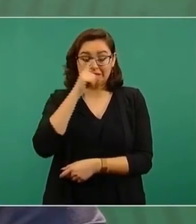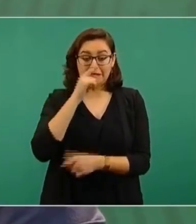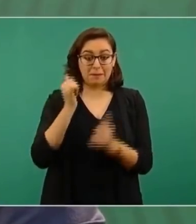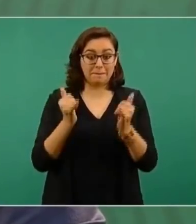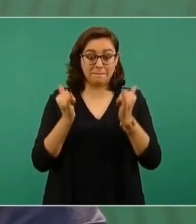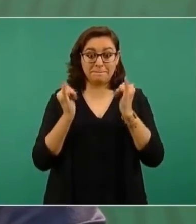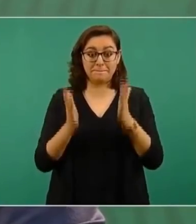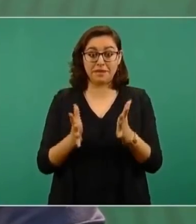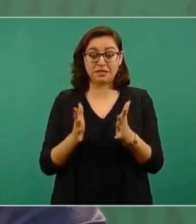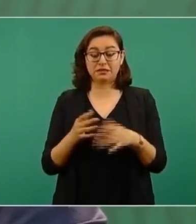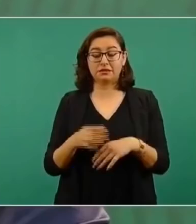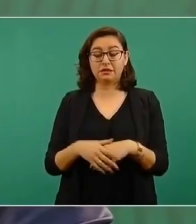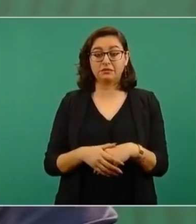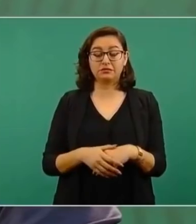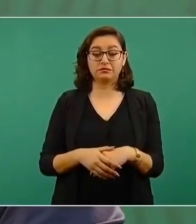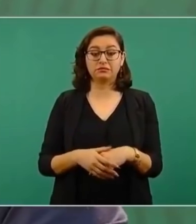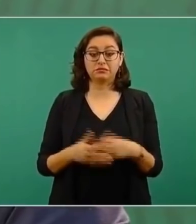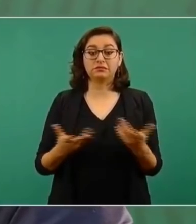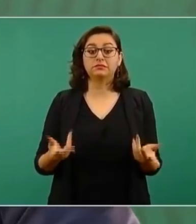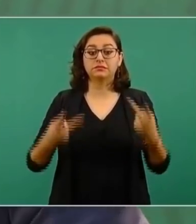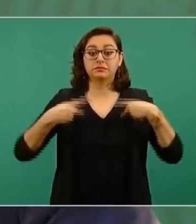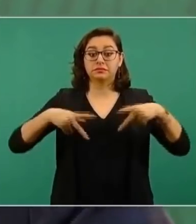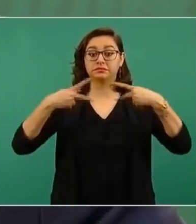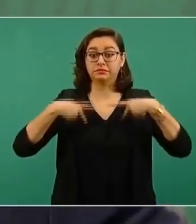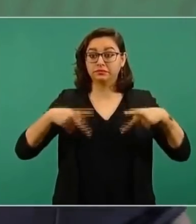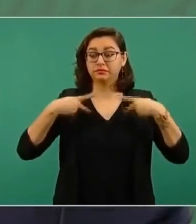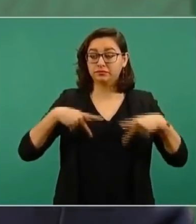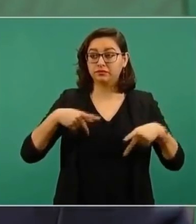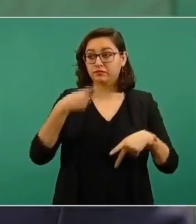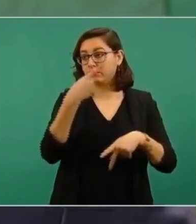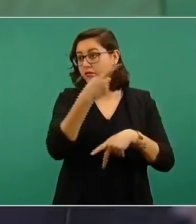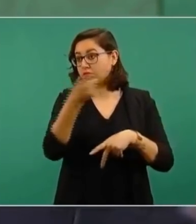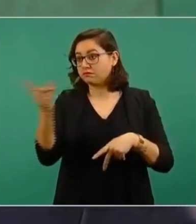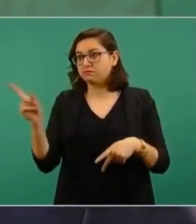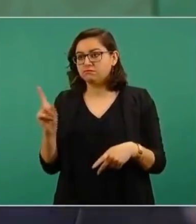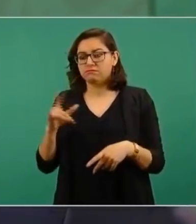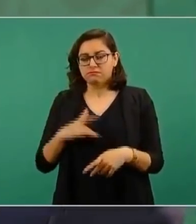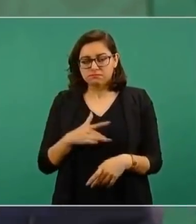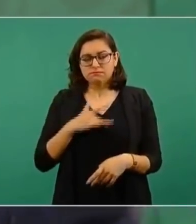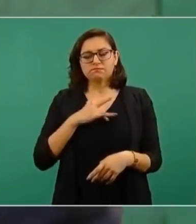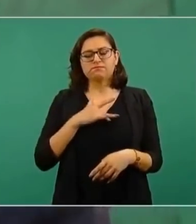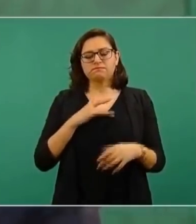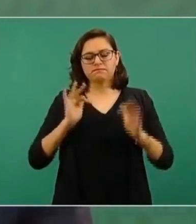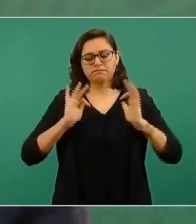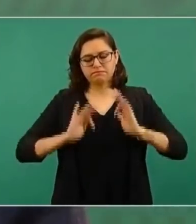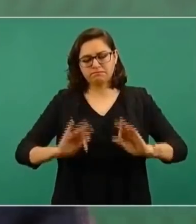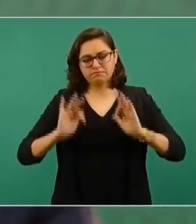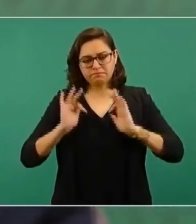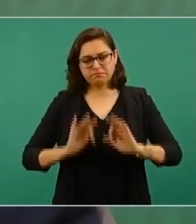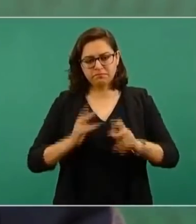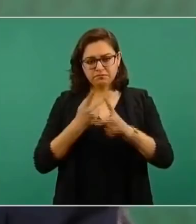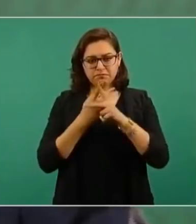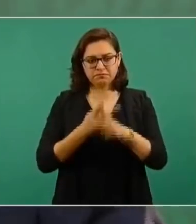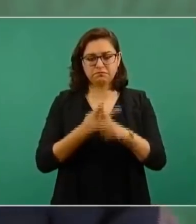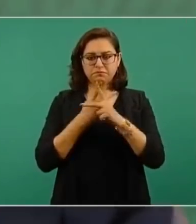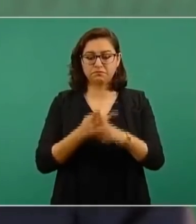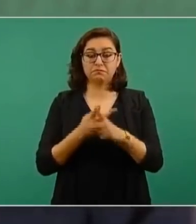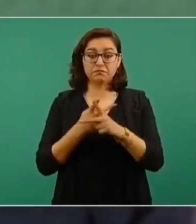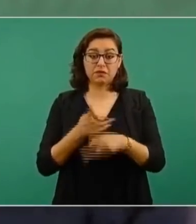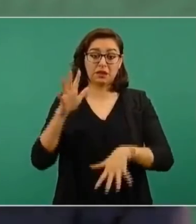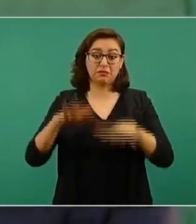y la gente nos ayudó mucho porque tuvo paciencia, hacían filas para cargar